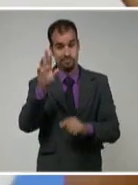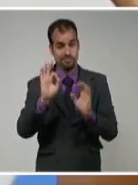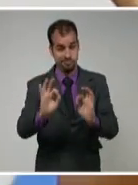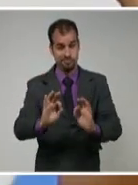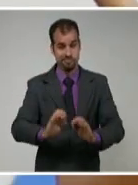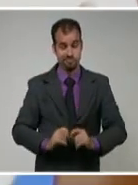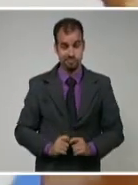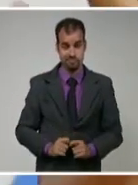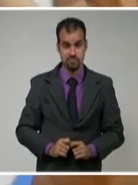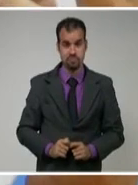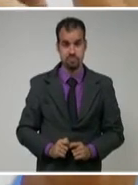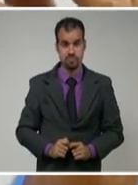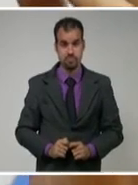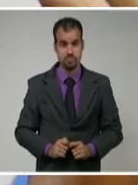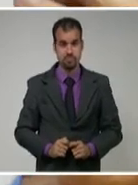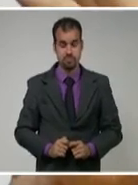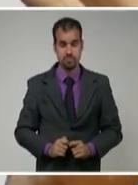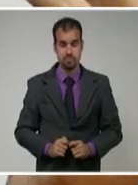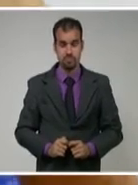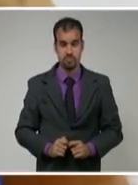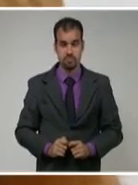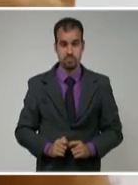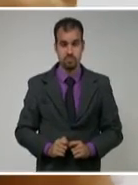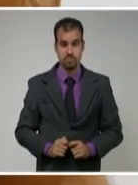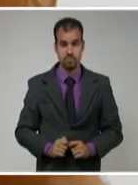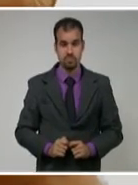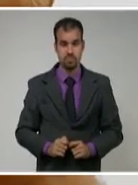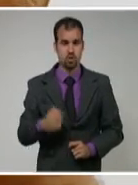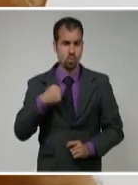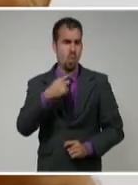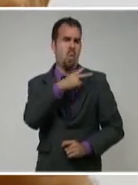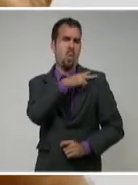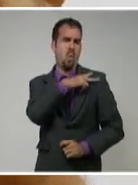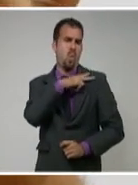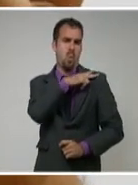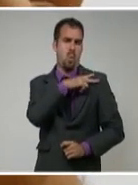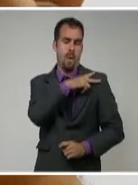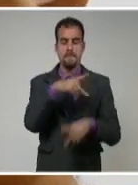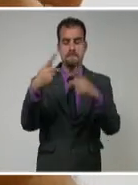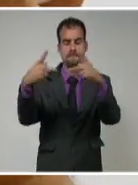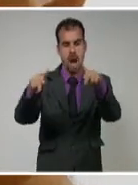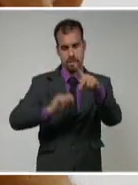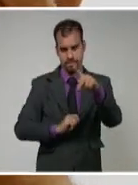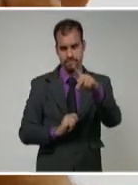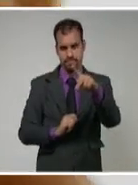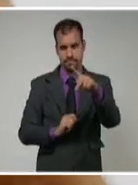Realmente yo era un cuadro profesional. Y me manda a la 15 de octubre